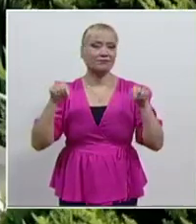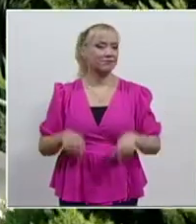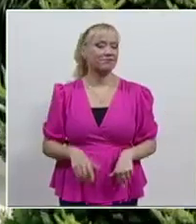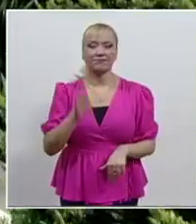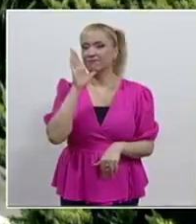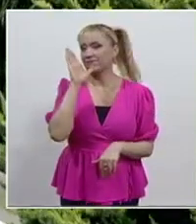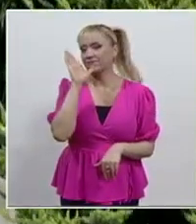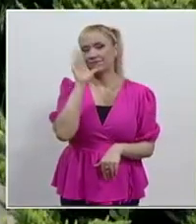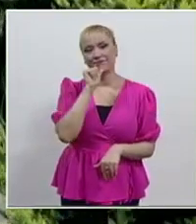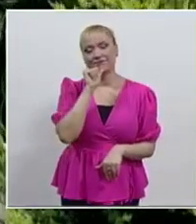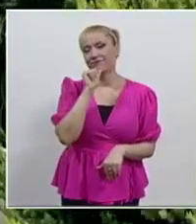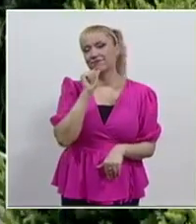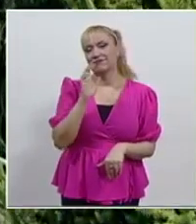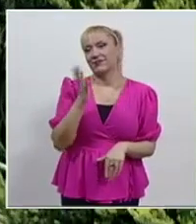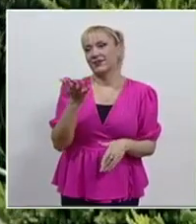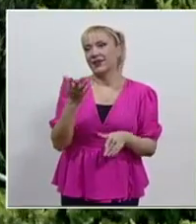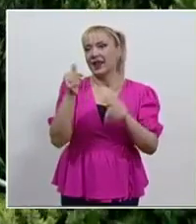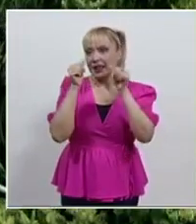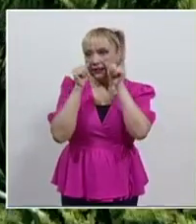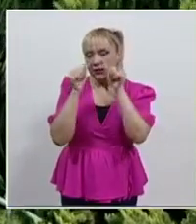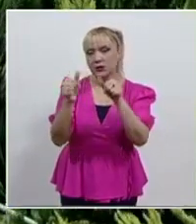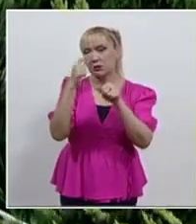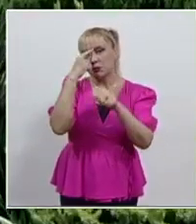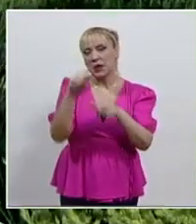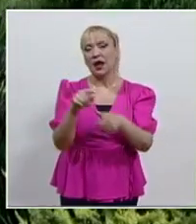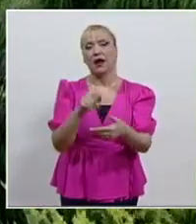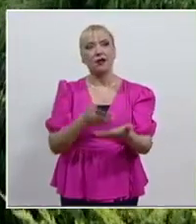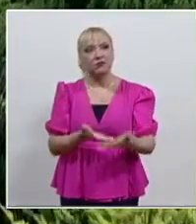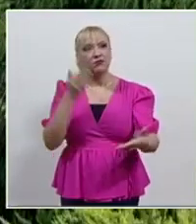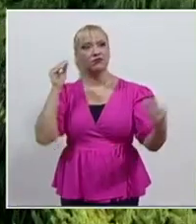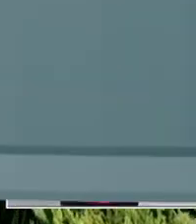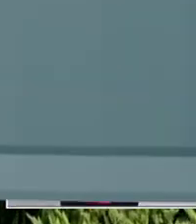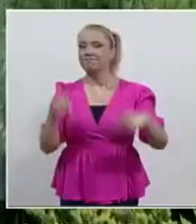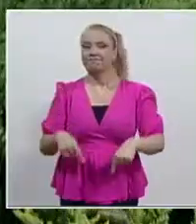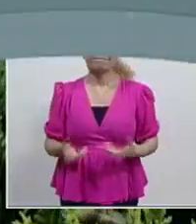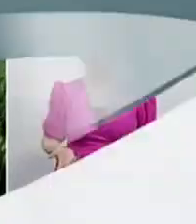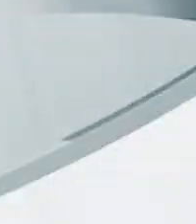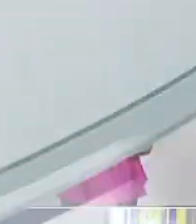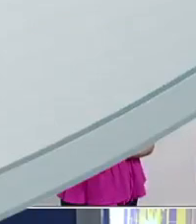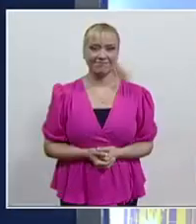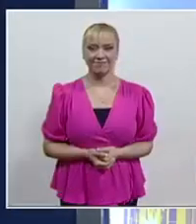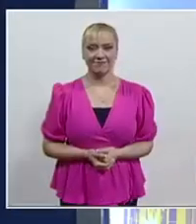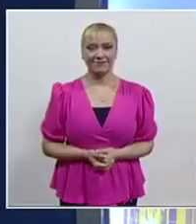en el sistema de medios de impugnación en materia electoral.